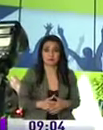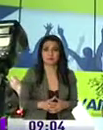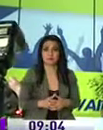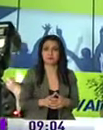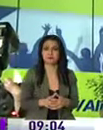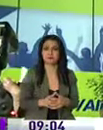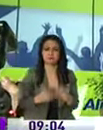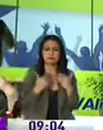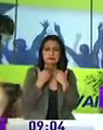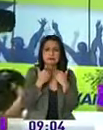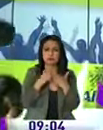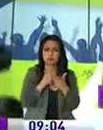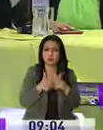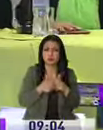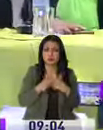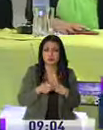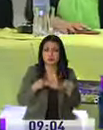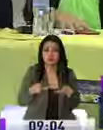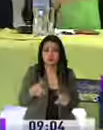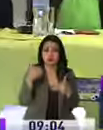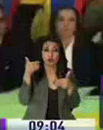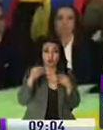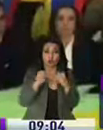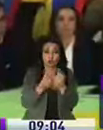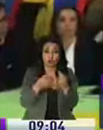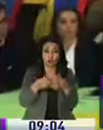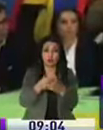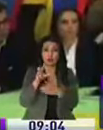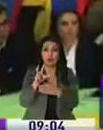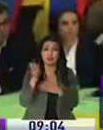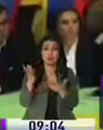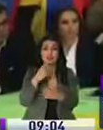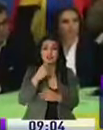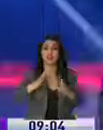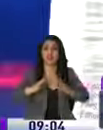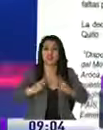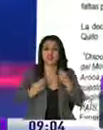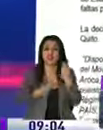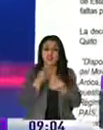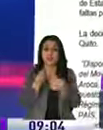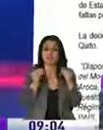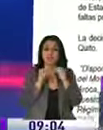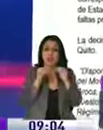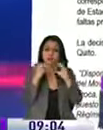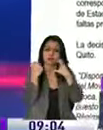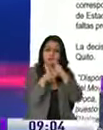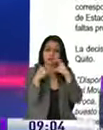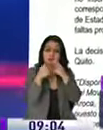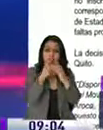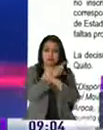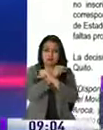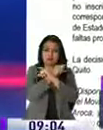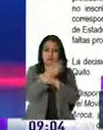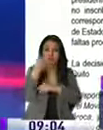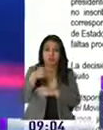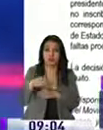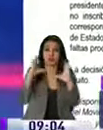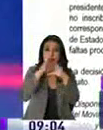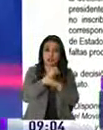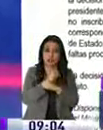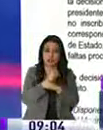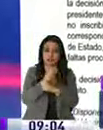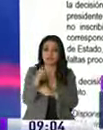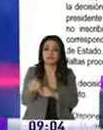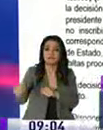La crisis interna en Alianza País durante este feriado se trasladó a las redes sociales. La noche del miércoles, y tras haber presentado un recurso a